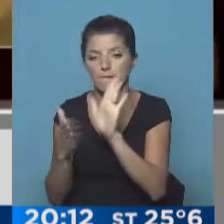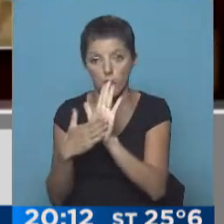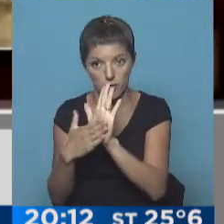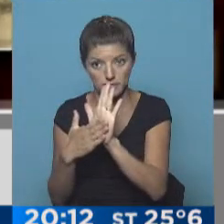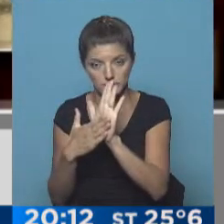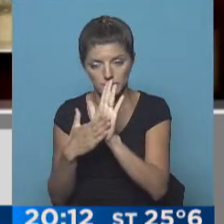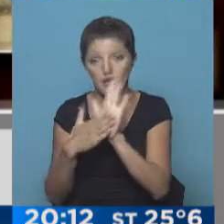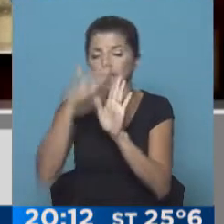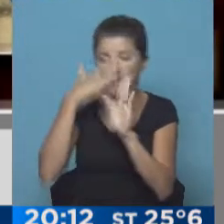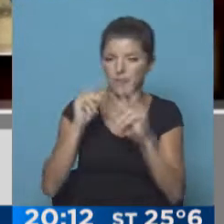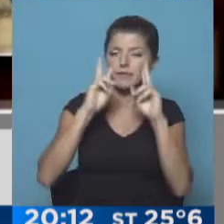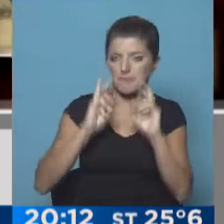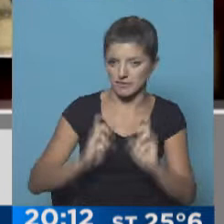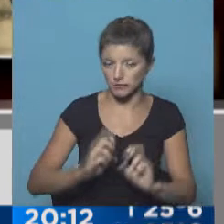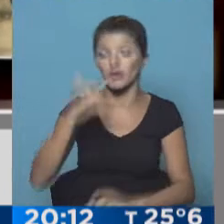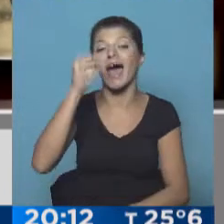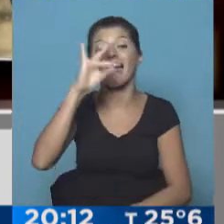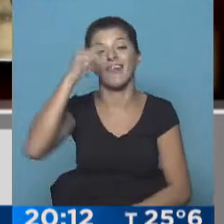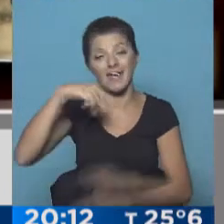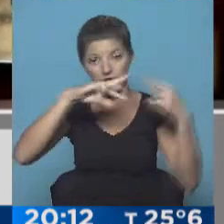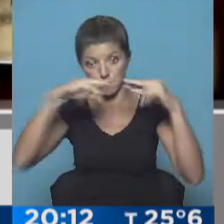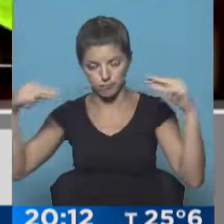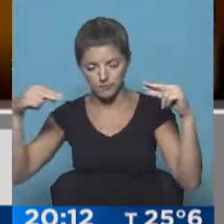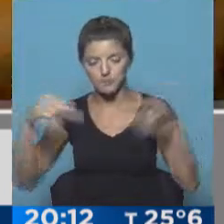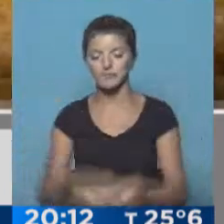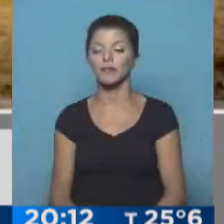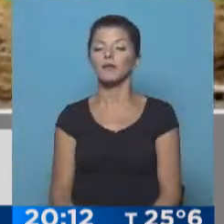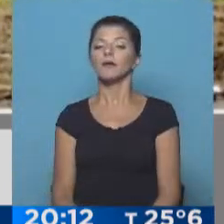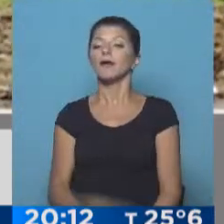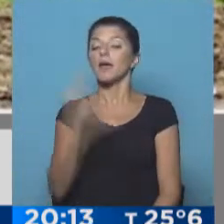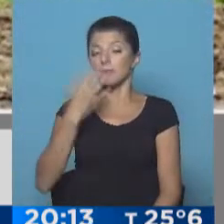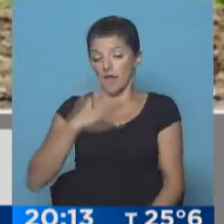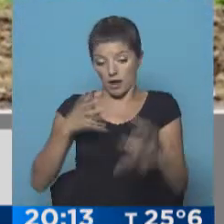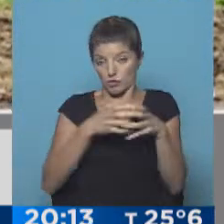para investigación de ADN. En realidad nosotros llegamos acá